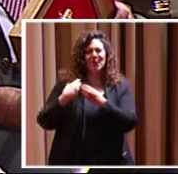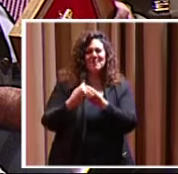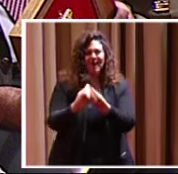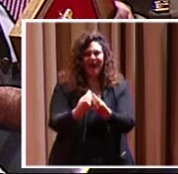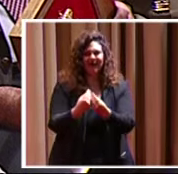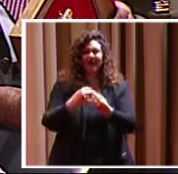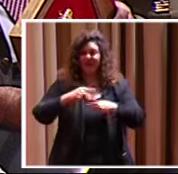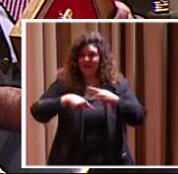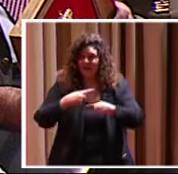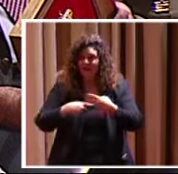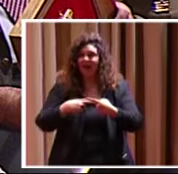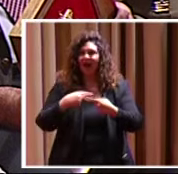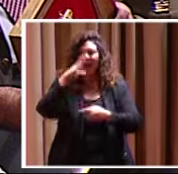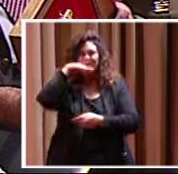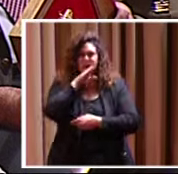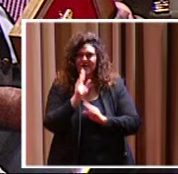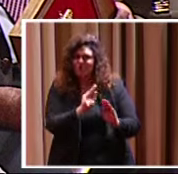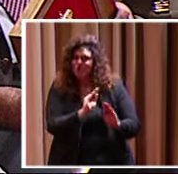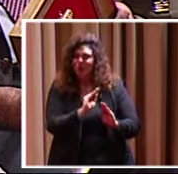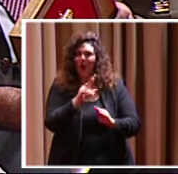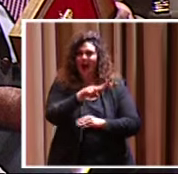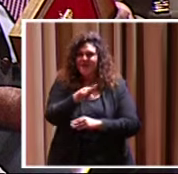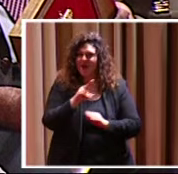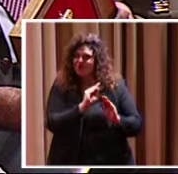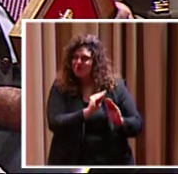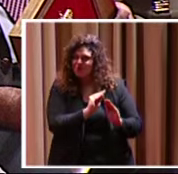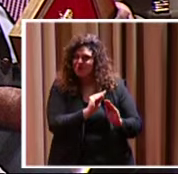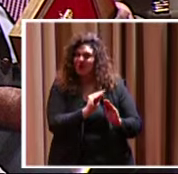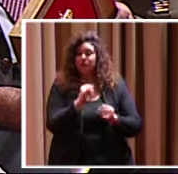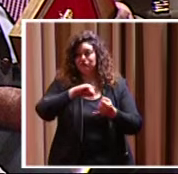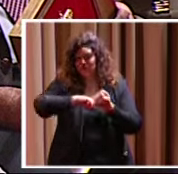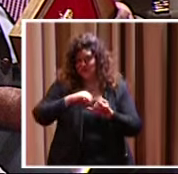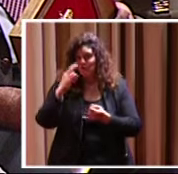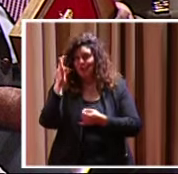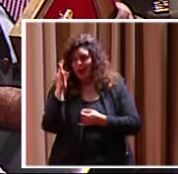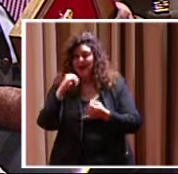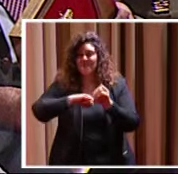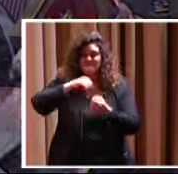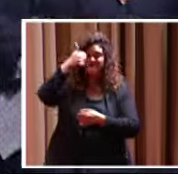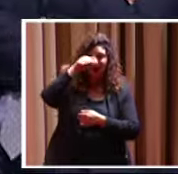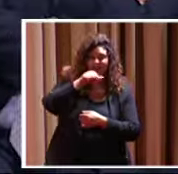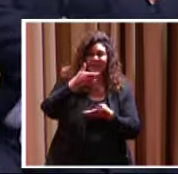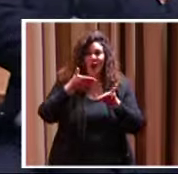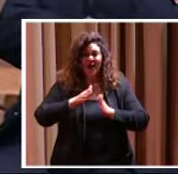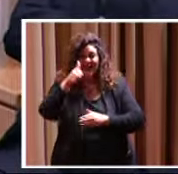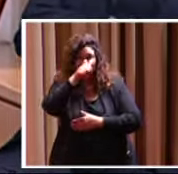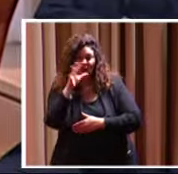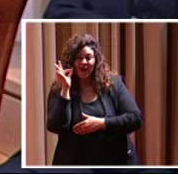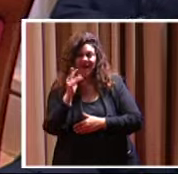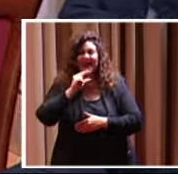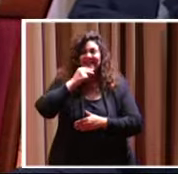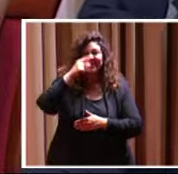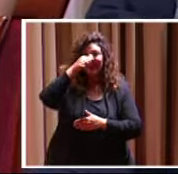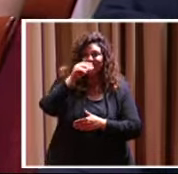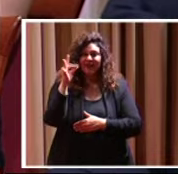en sus familiares, en sus padres, en sus hermanos, en sus mujeres, sus maridos, sus hijos, sus